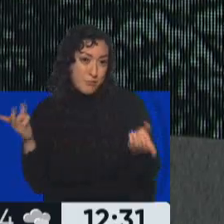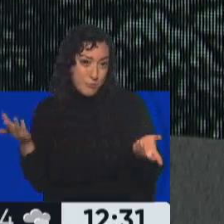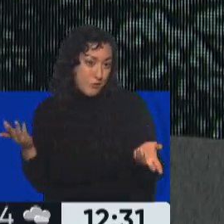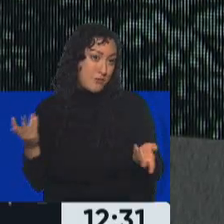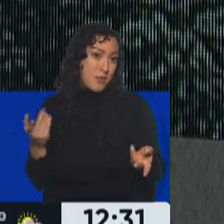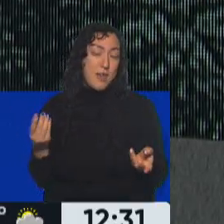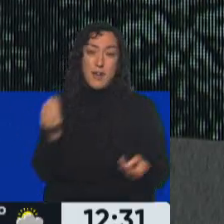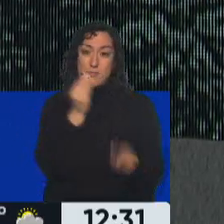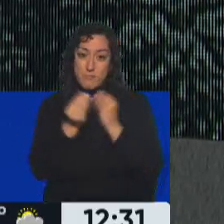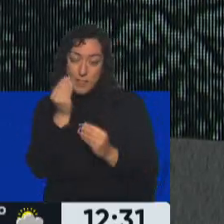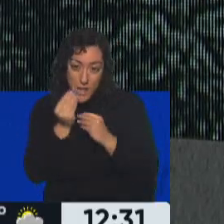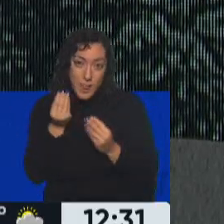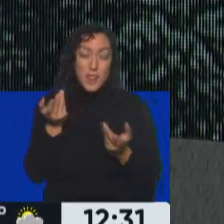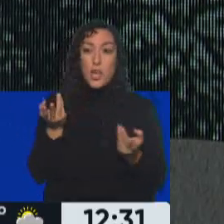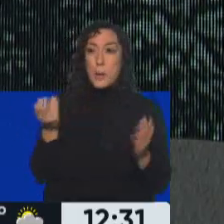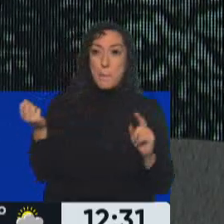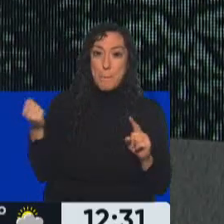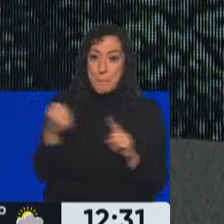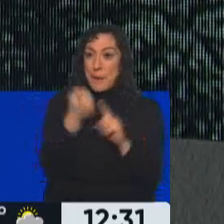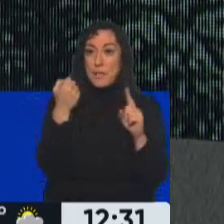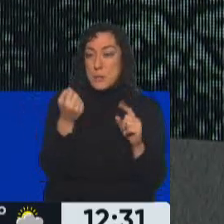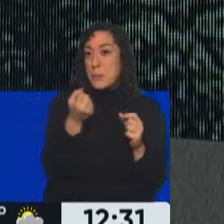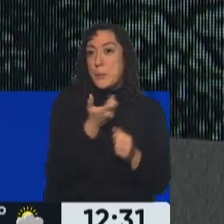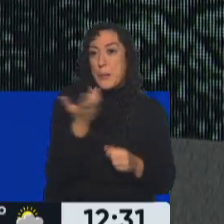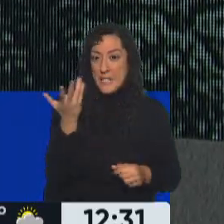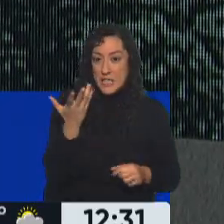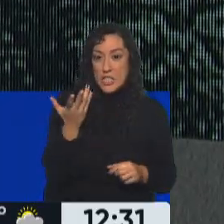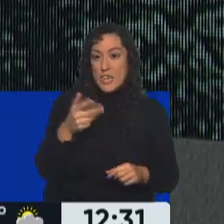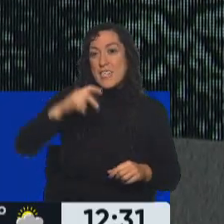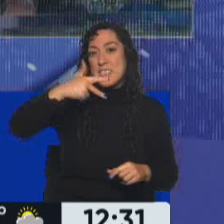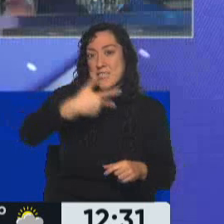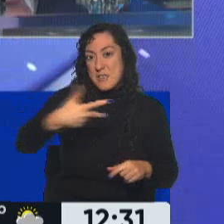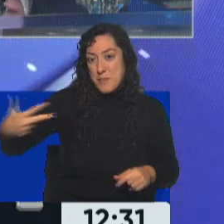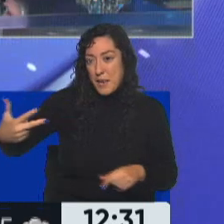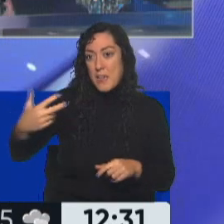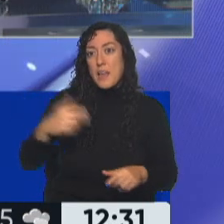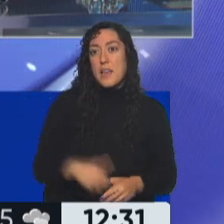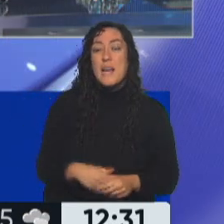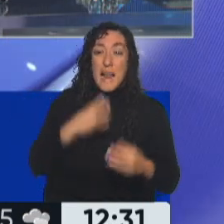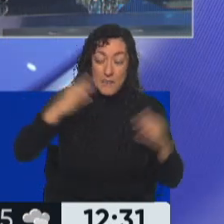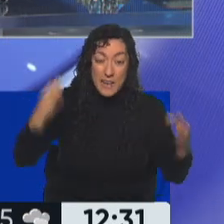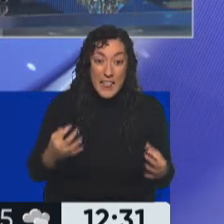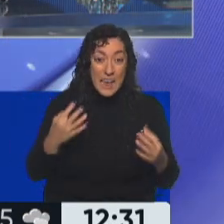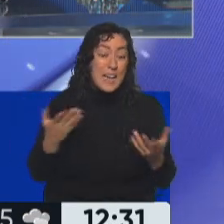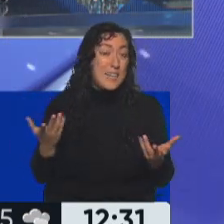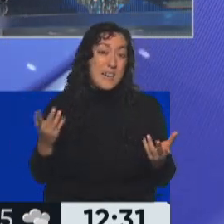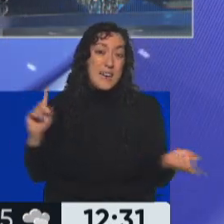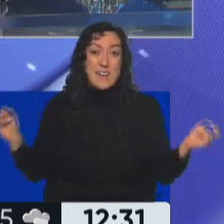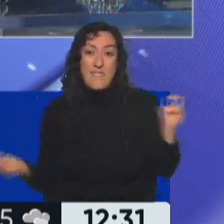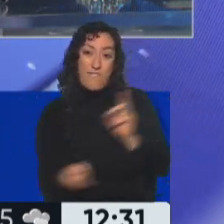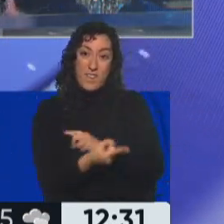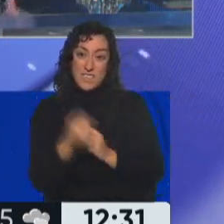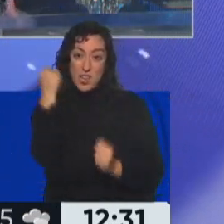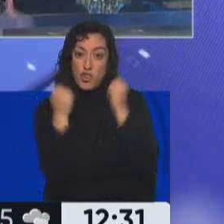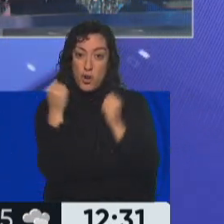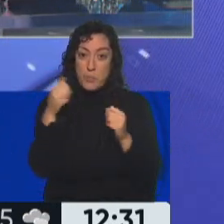impacta esa falta de consumo en ese cero de la inflación para la tercera semana? ¿Sabés que es al revés? A Lo ver. que frenó la economía es ver. llegar a